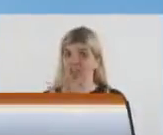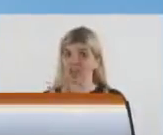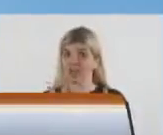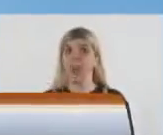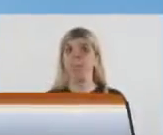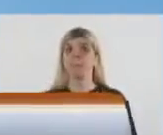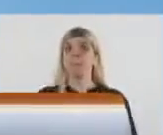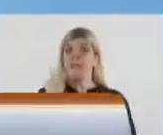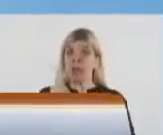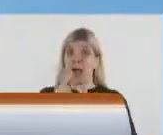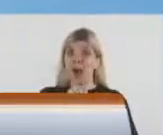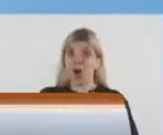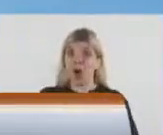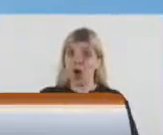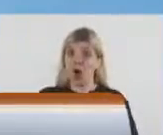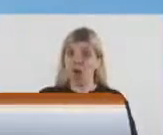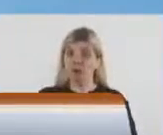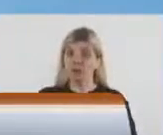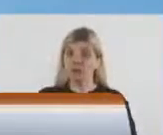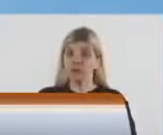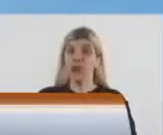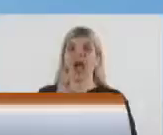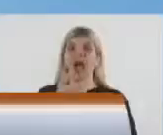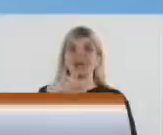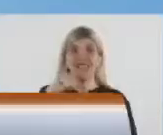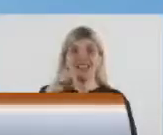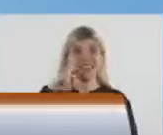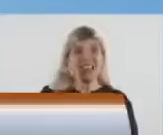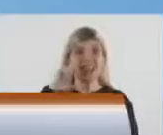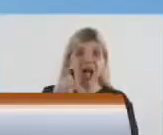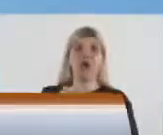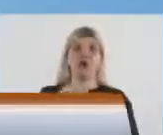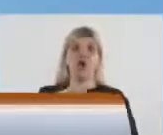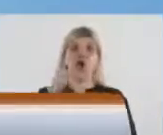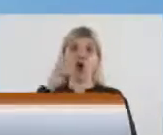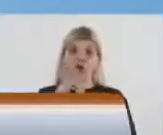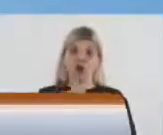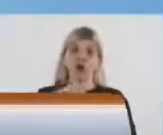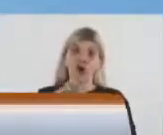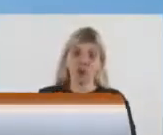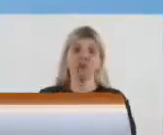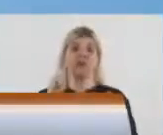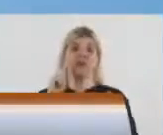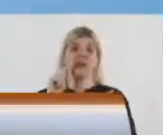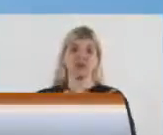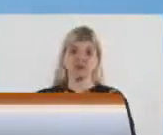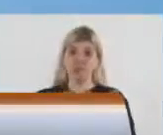fue con astrazéneca en la universidad de oxford el segundo fue con